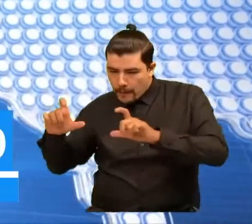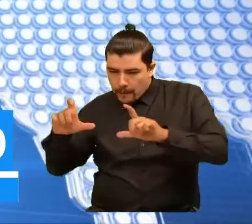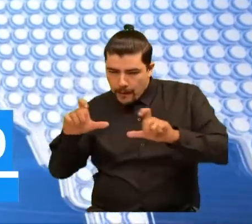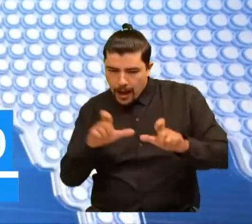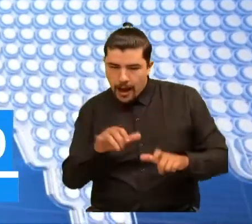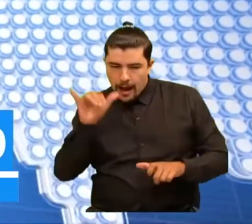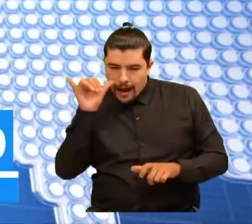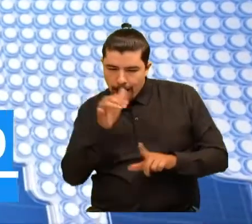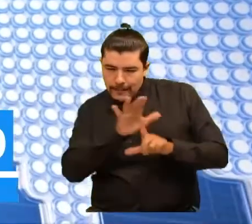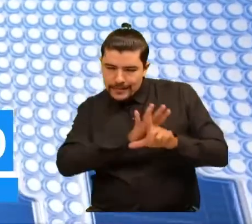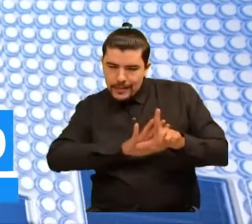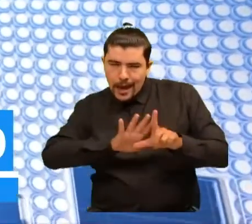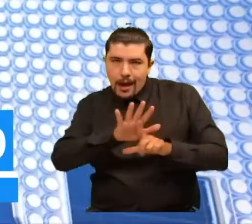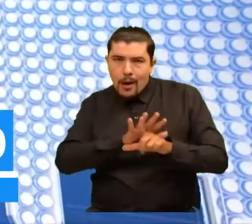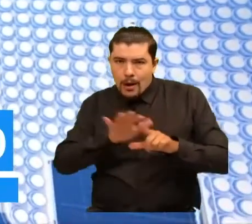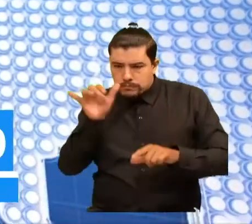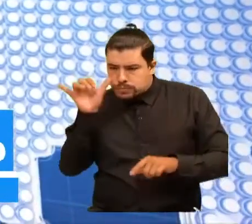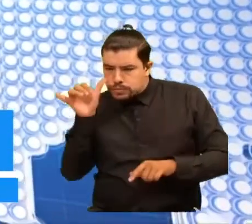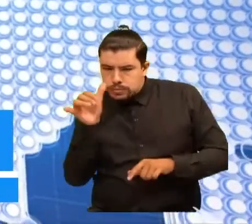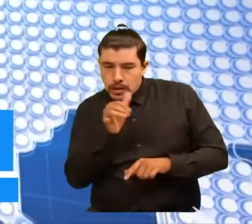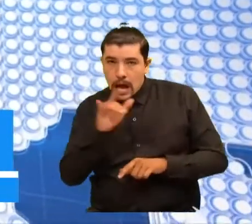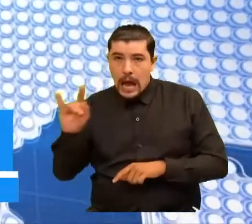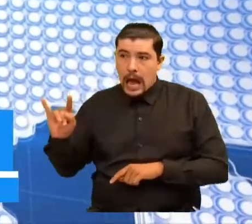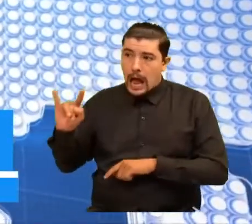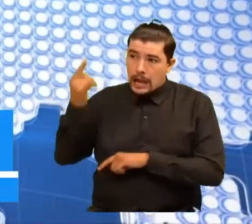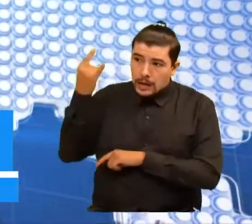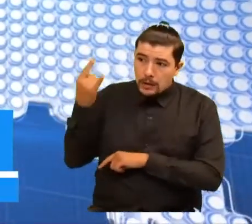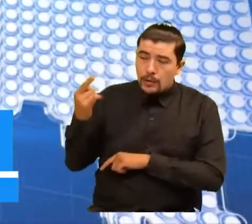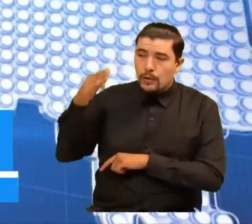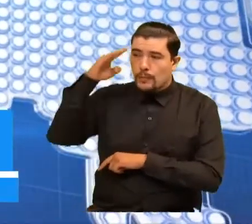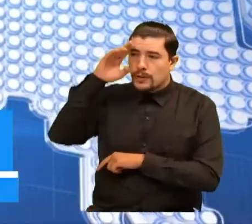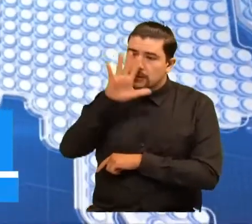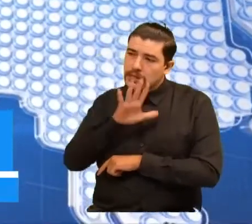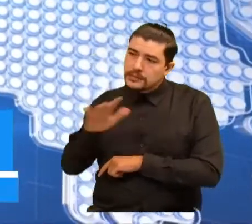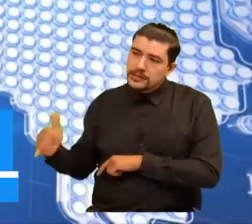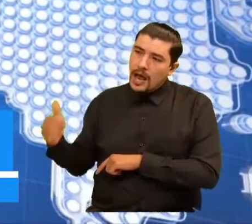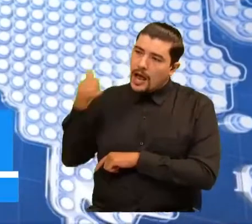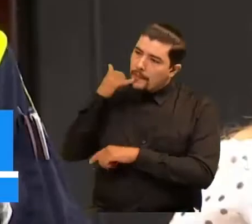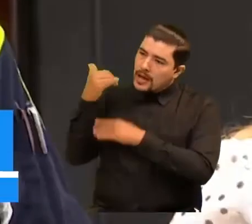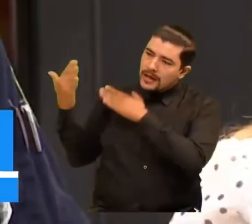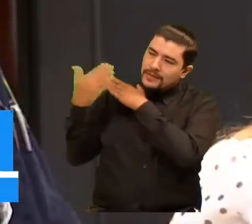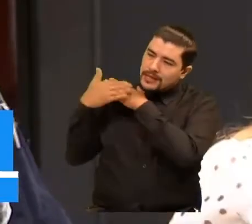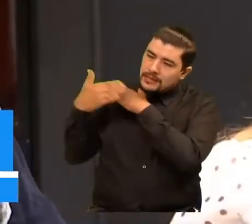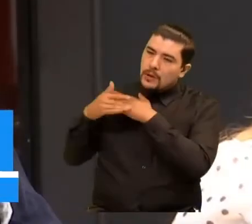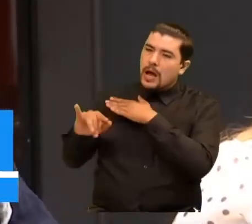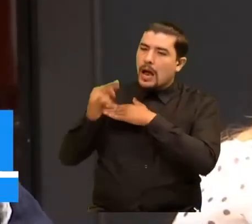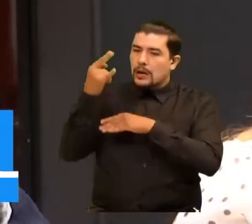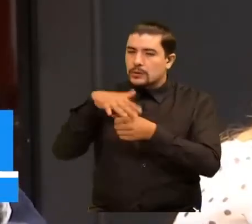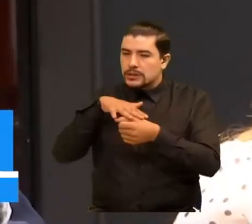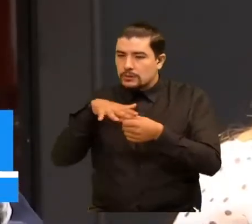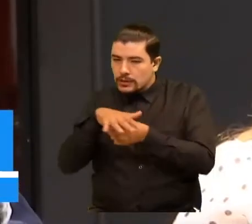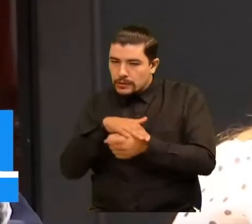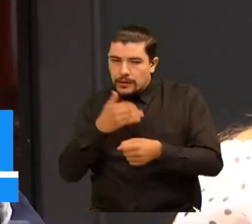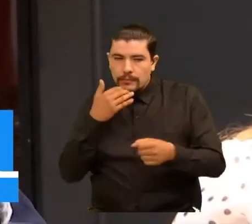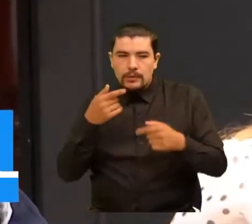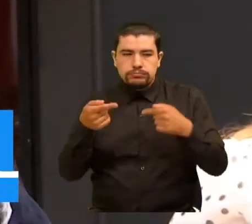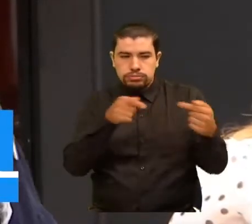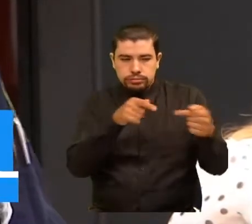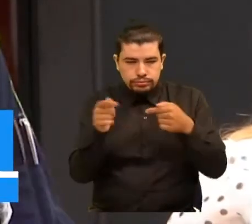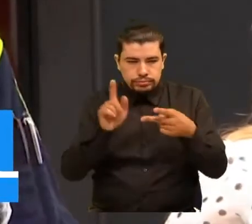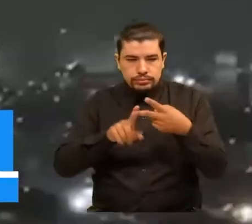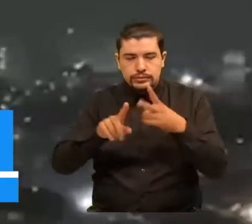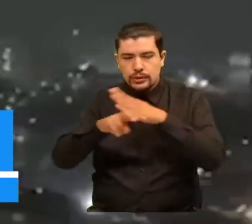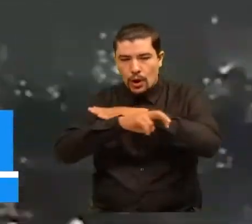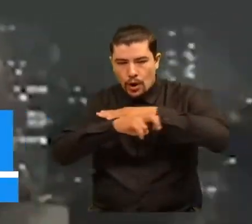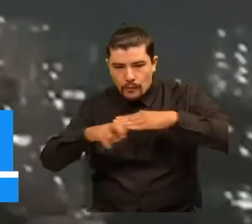y seguimiento ante un requerimiento del servicio de policía, de un motivo de policía que se esté presentando, una riña, un hurto, una